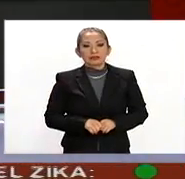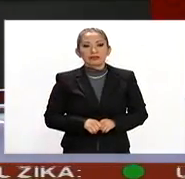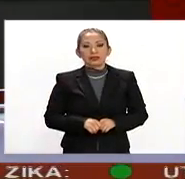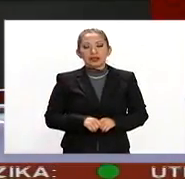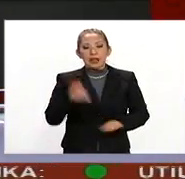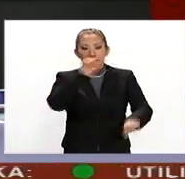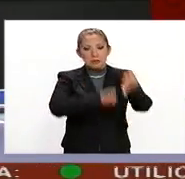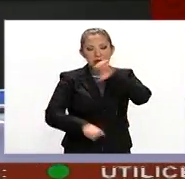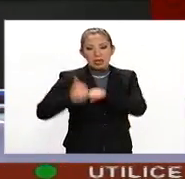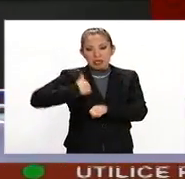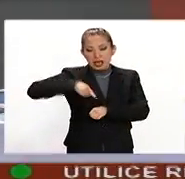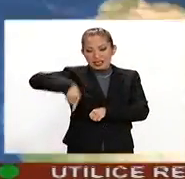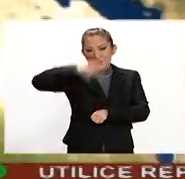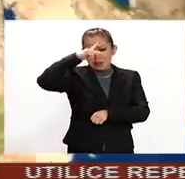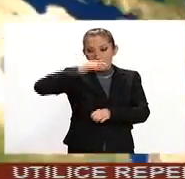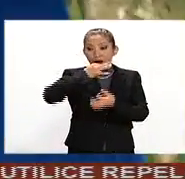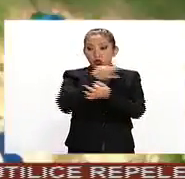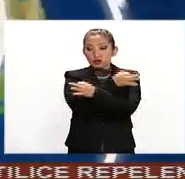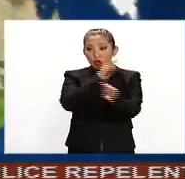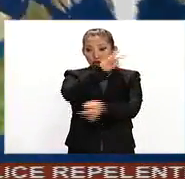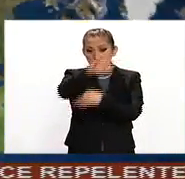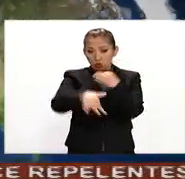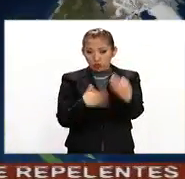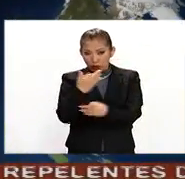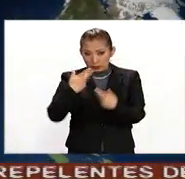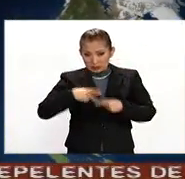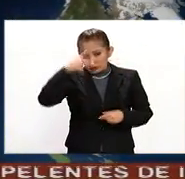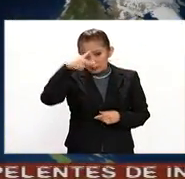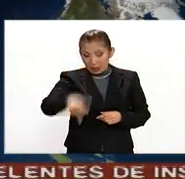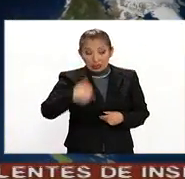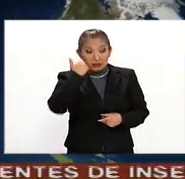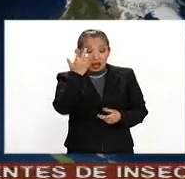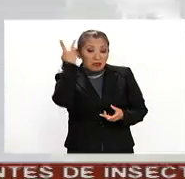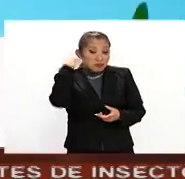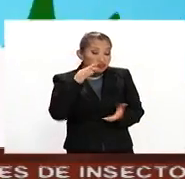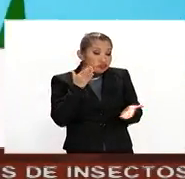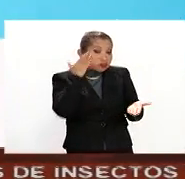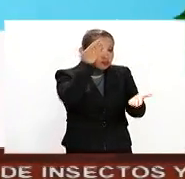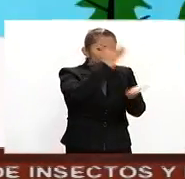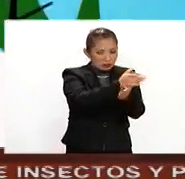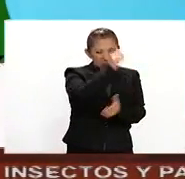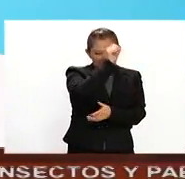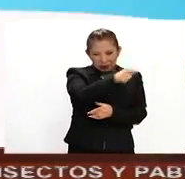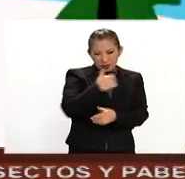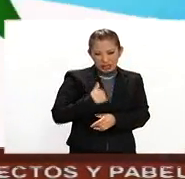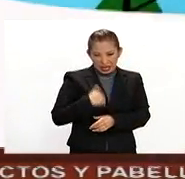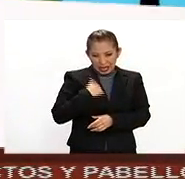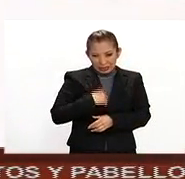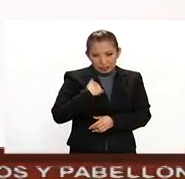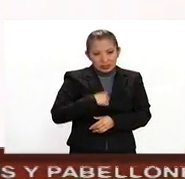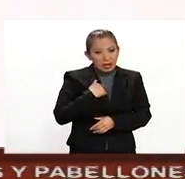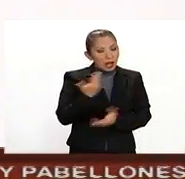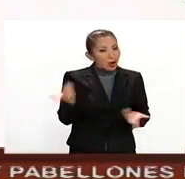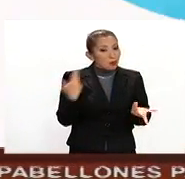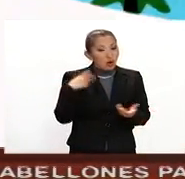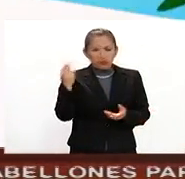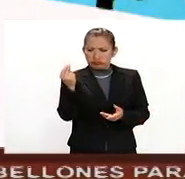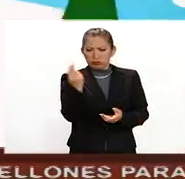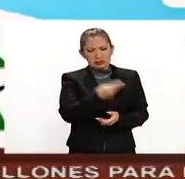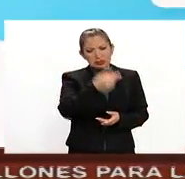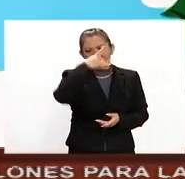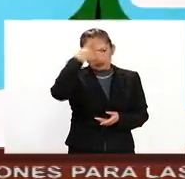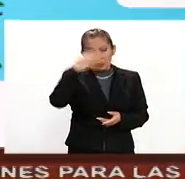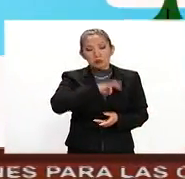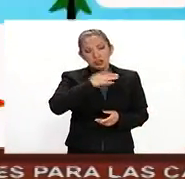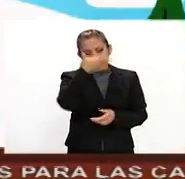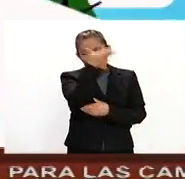La Embajada de Canadá en México anunció que todos los mexicanos que deseen viajar precisamente a Canadá sin el requerimiento de visa